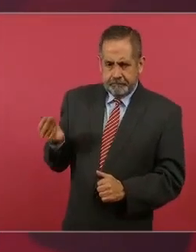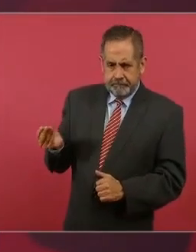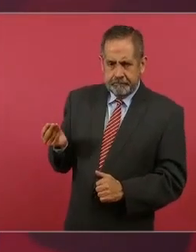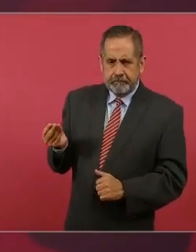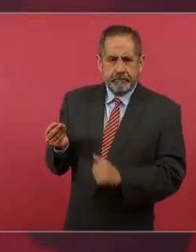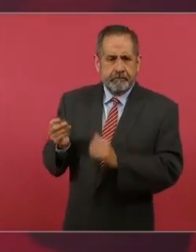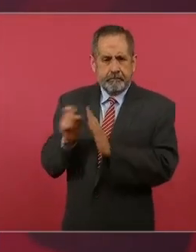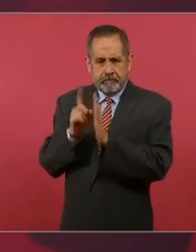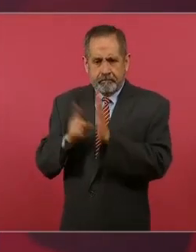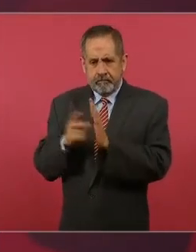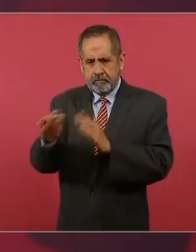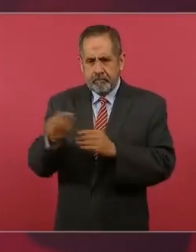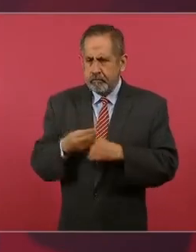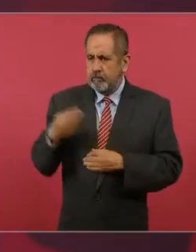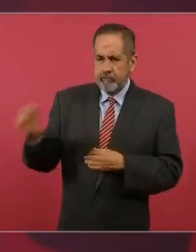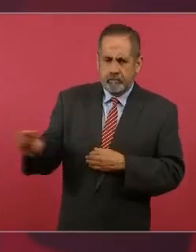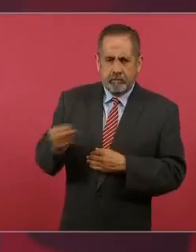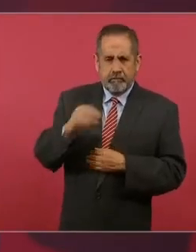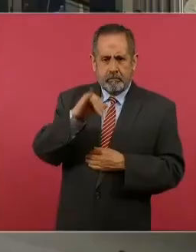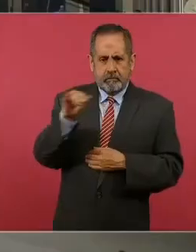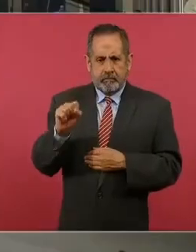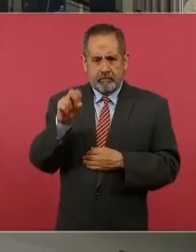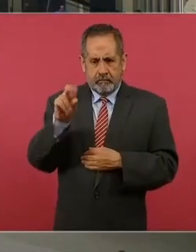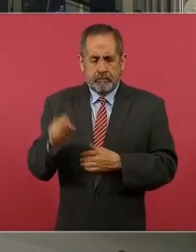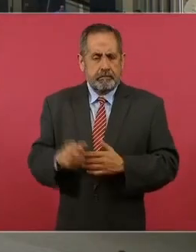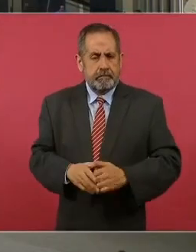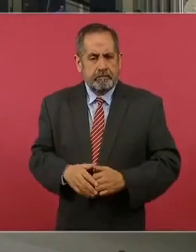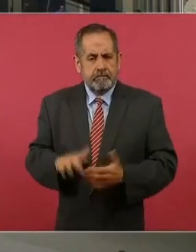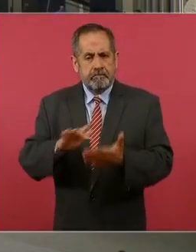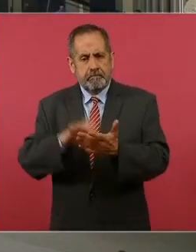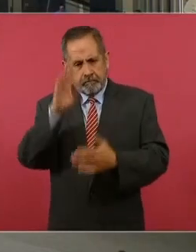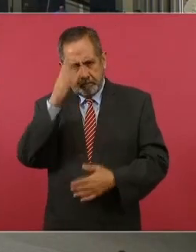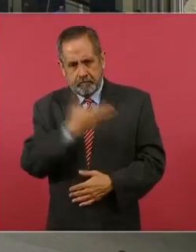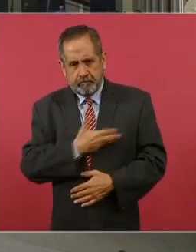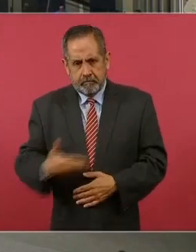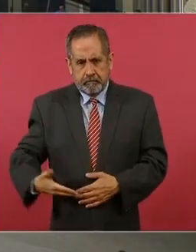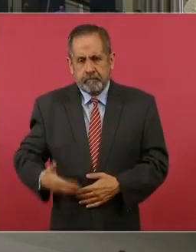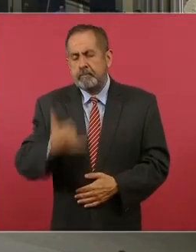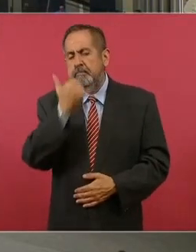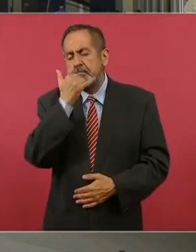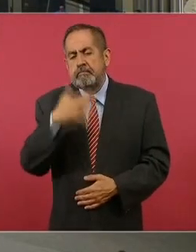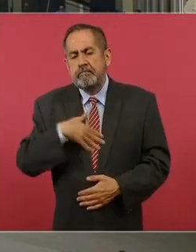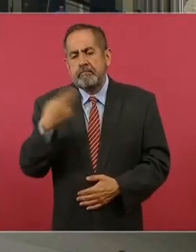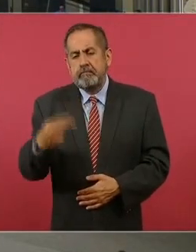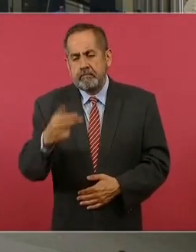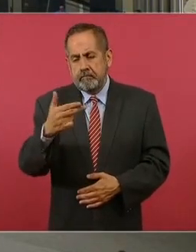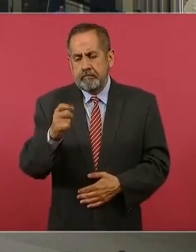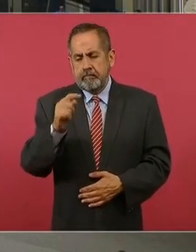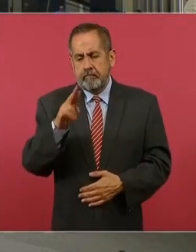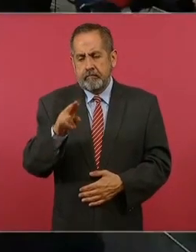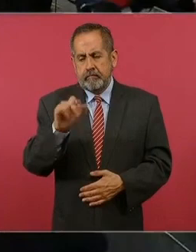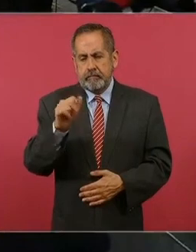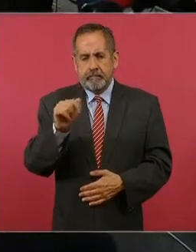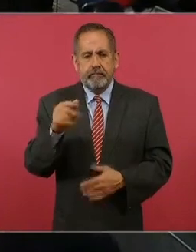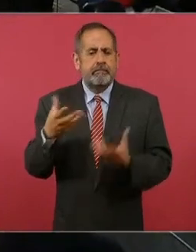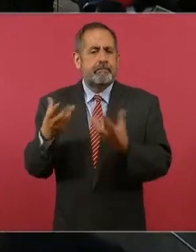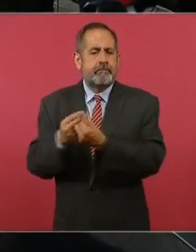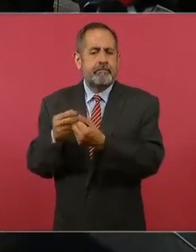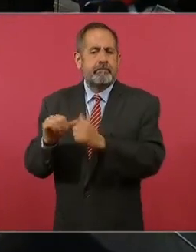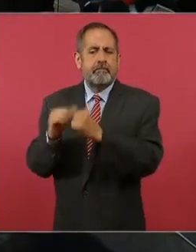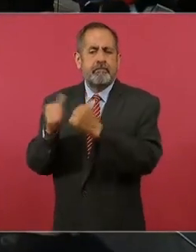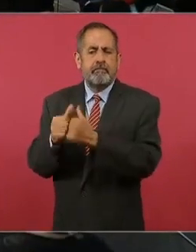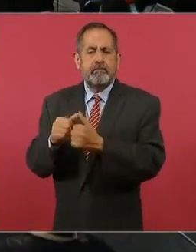la solicitud. Con Jesús, ¿verdad? Le paso la información. Gracias, señor presidente. Y una disculpa, no me presenté, Héctor Tlatempa, de la cooperativa Puntos